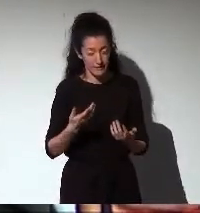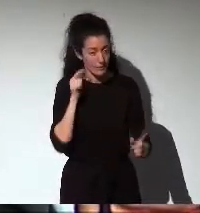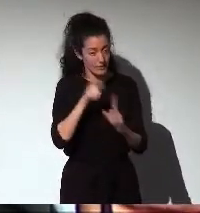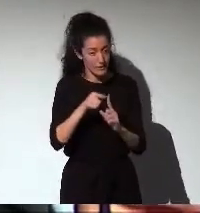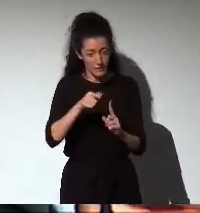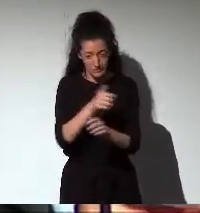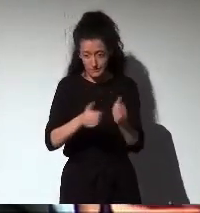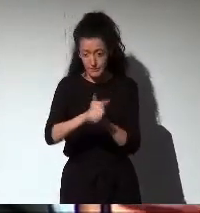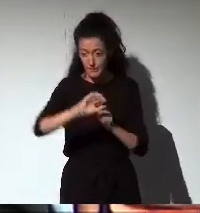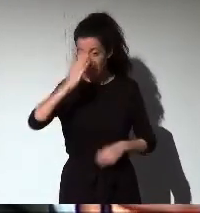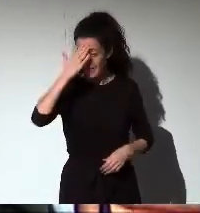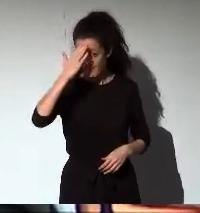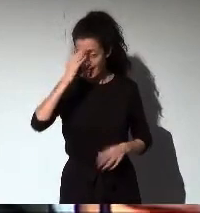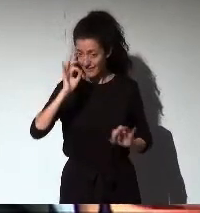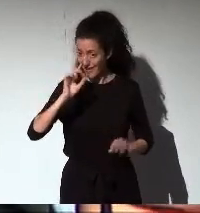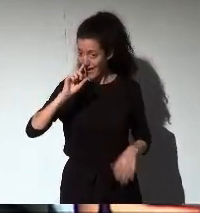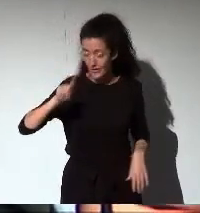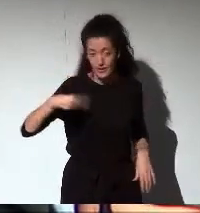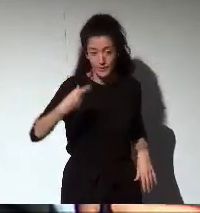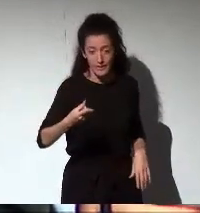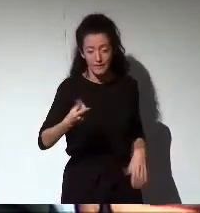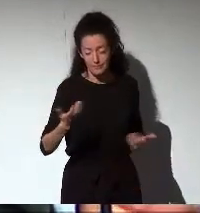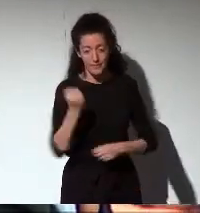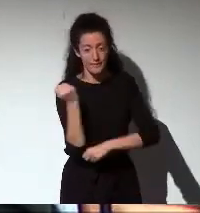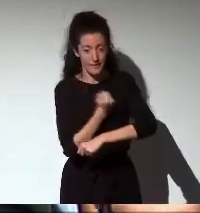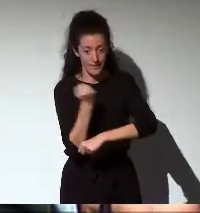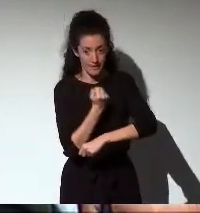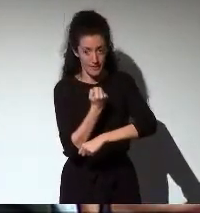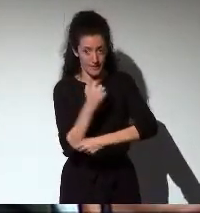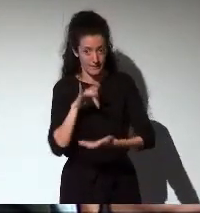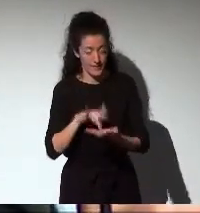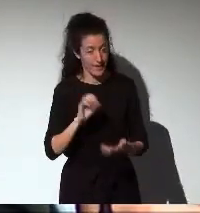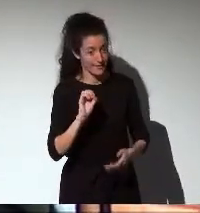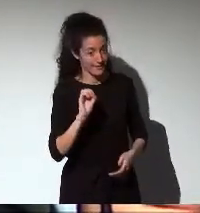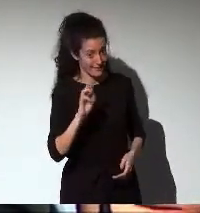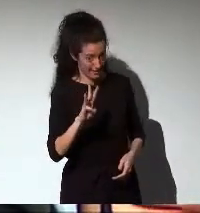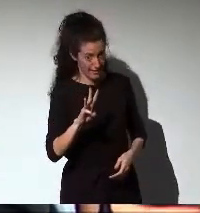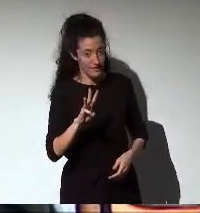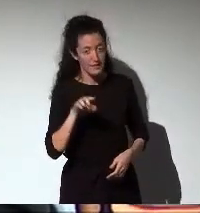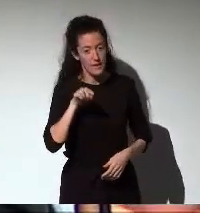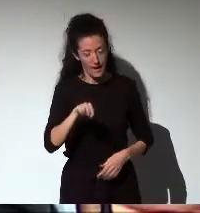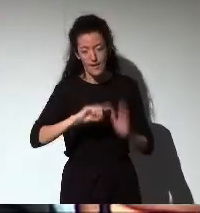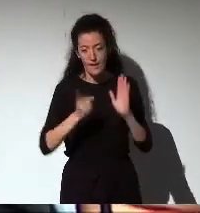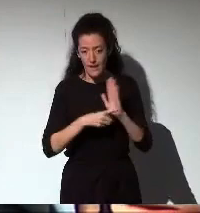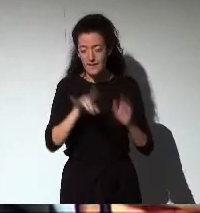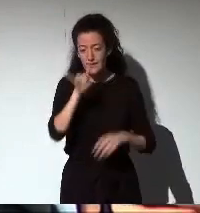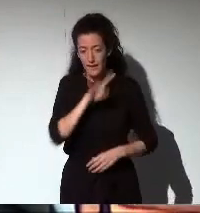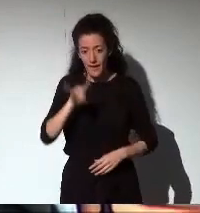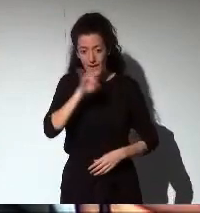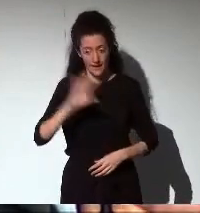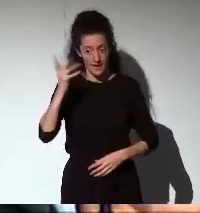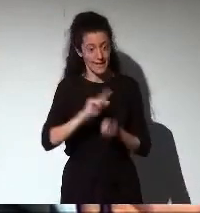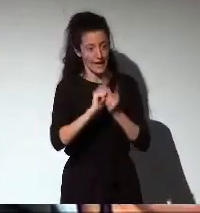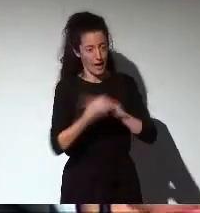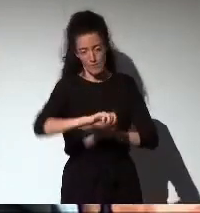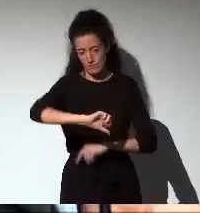objetivo el año que viene, el 12 de diciembre, 13, se aprobará de manera definitiva la Ley Canaria de Cambio Climático,